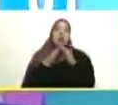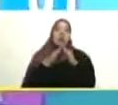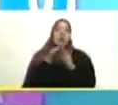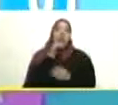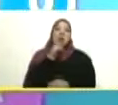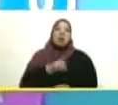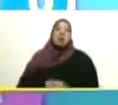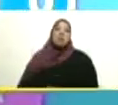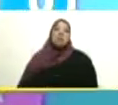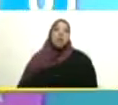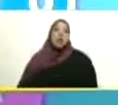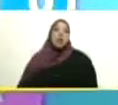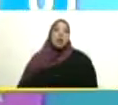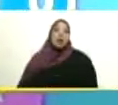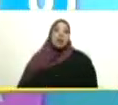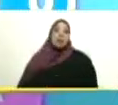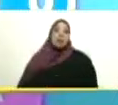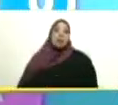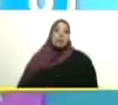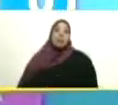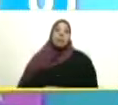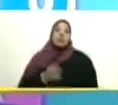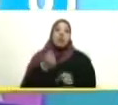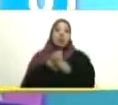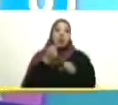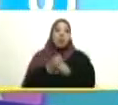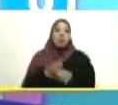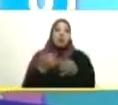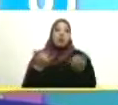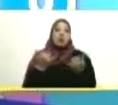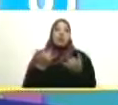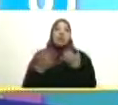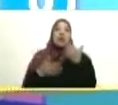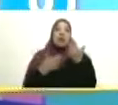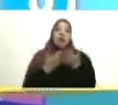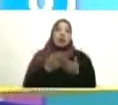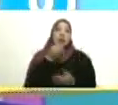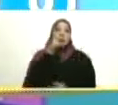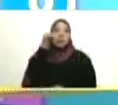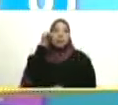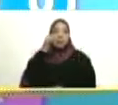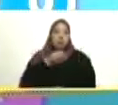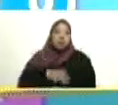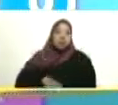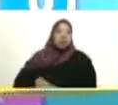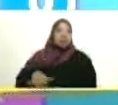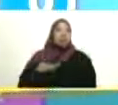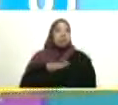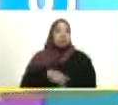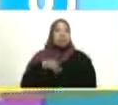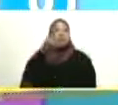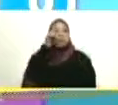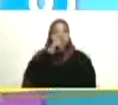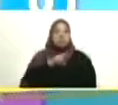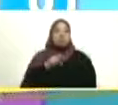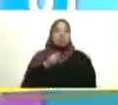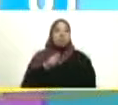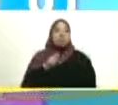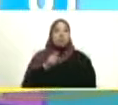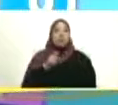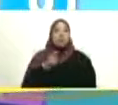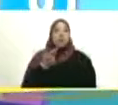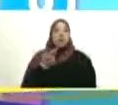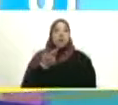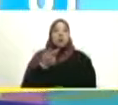urbanismos propusimos primero el reforzamiento de una metodología que usted aprobó hace un año, de los lineamientos para